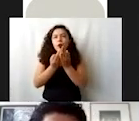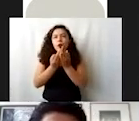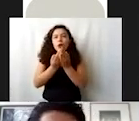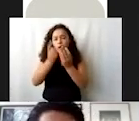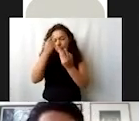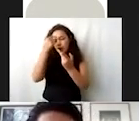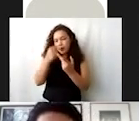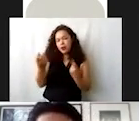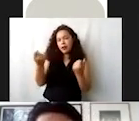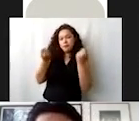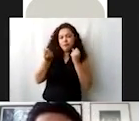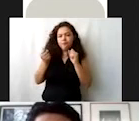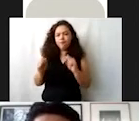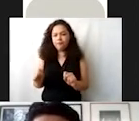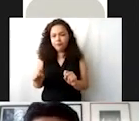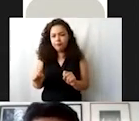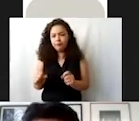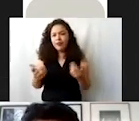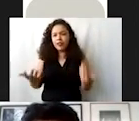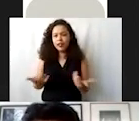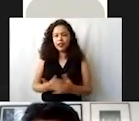potestativo, de imponer